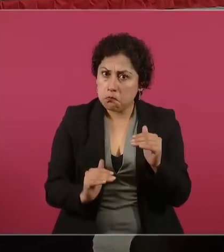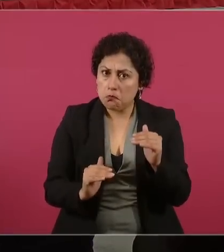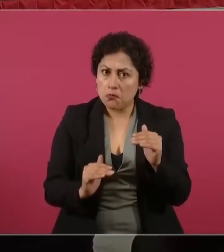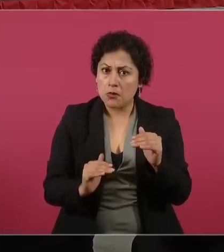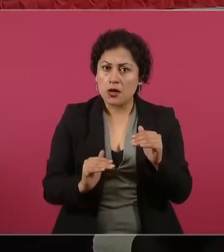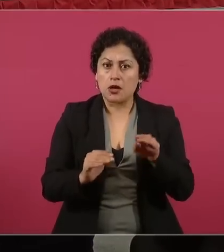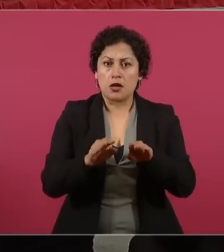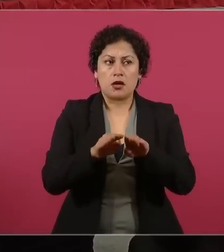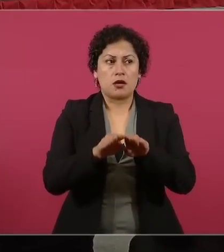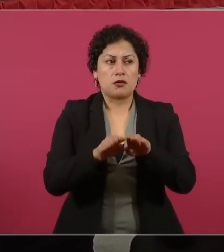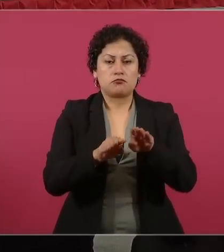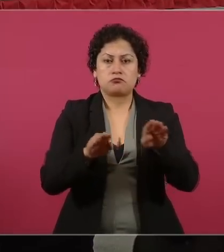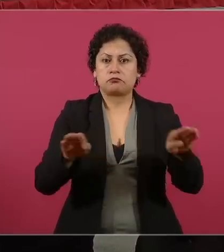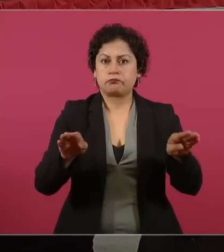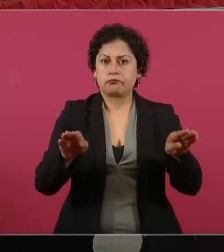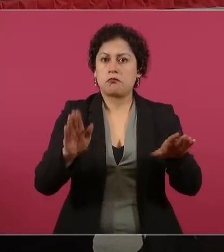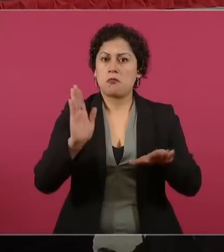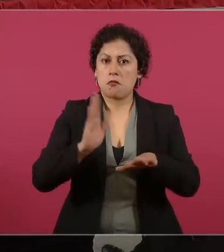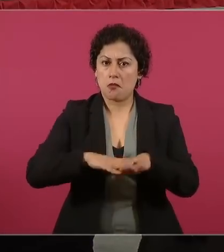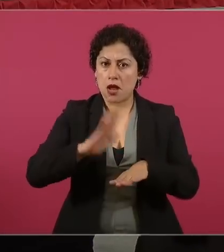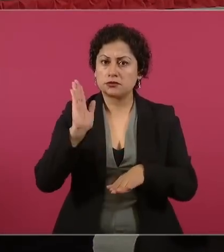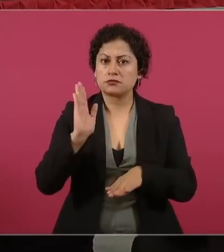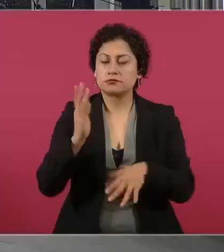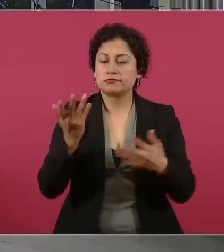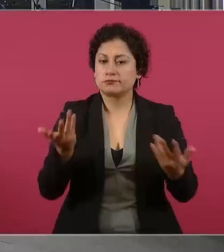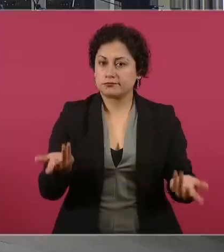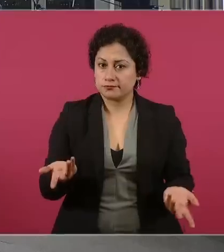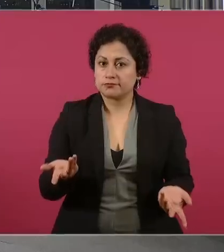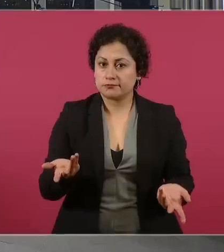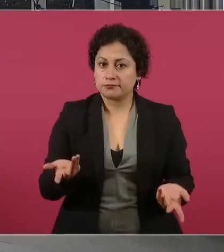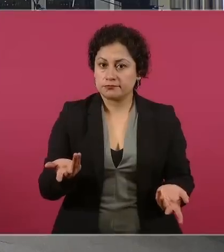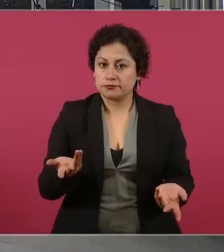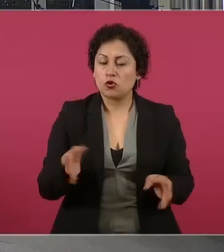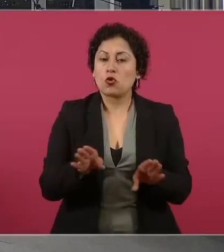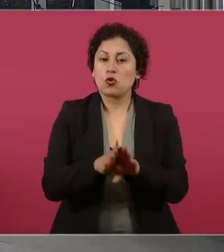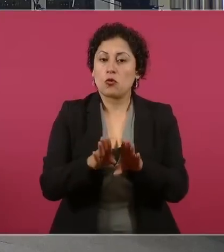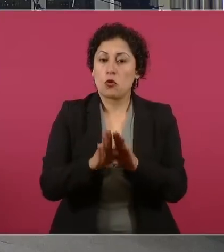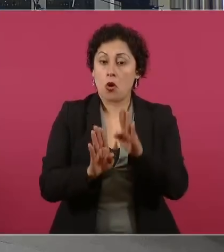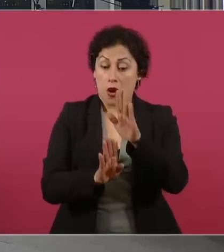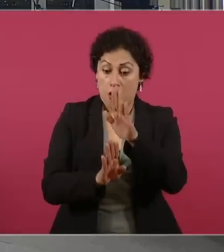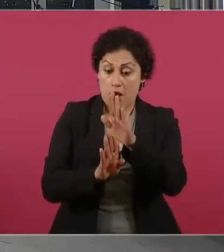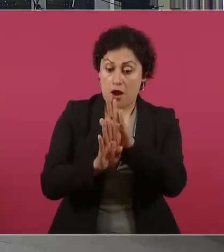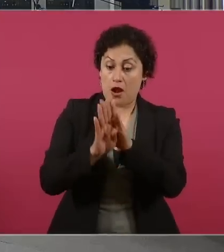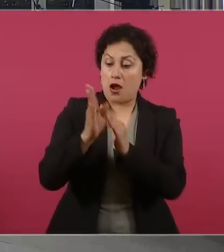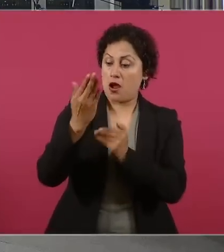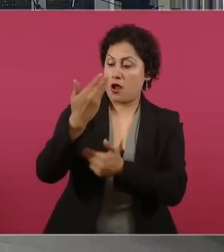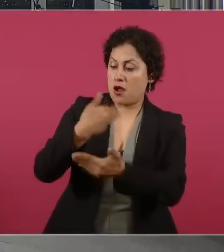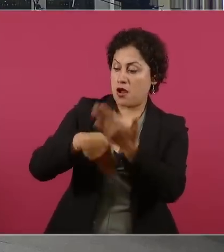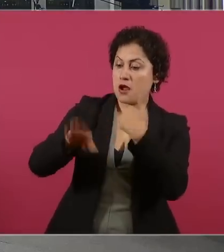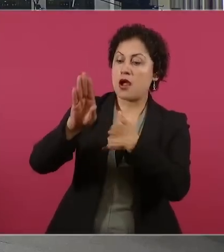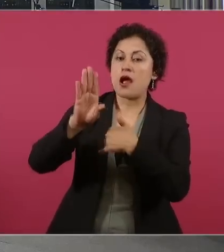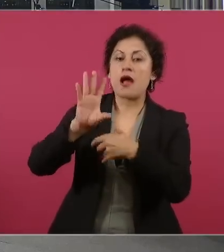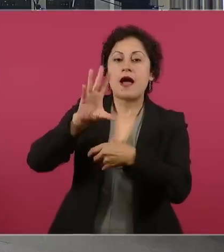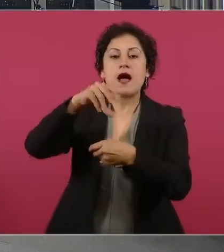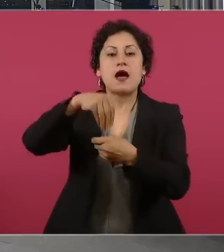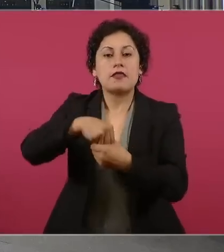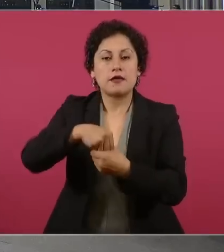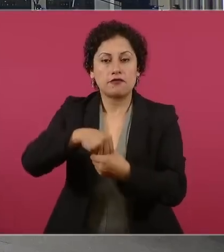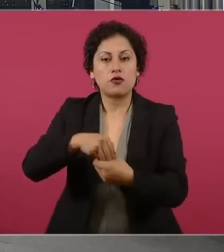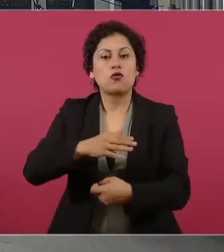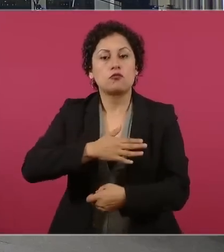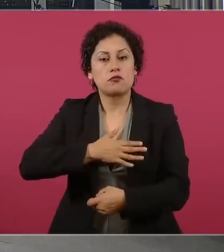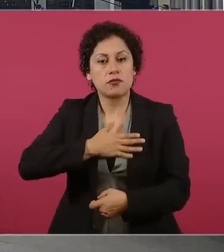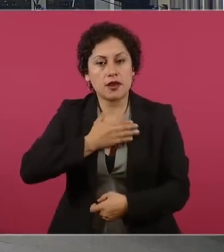O sea, es crecer con bienestar, crecer con justicia,